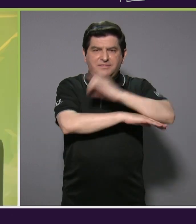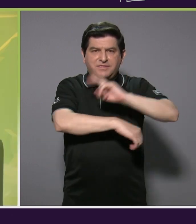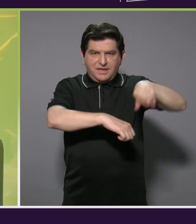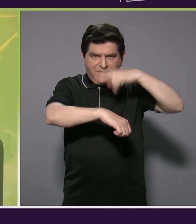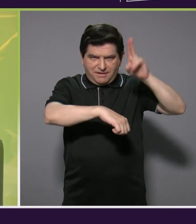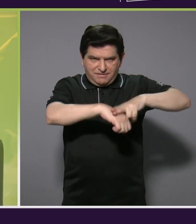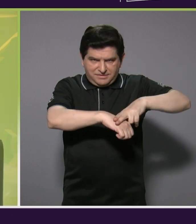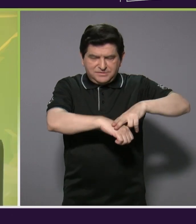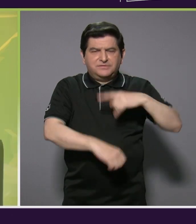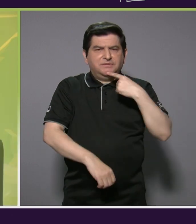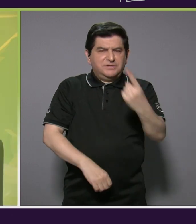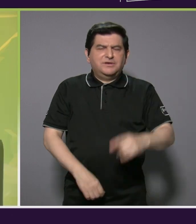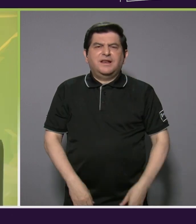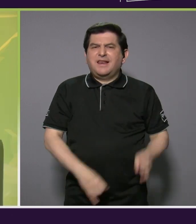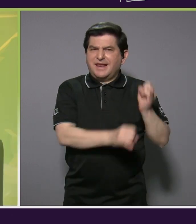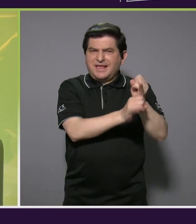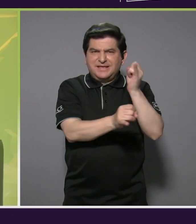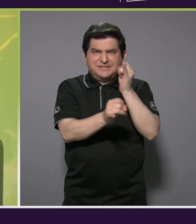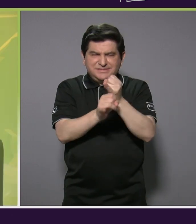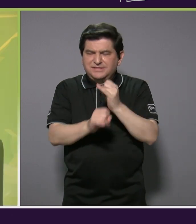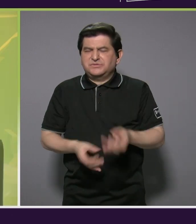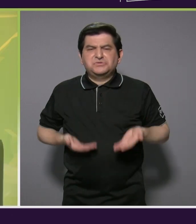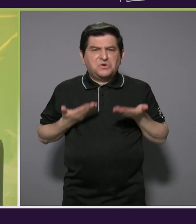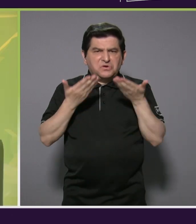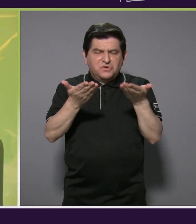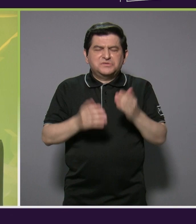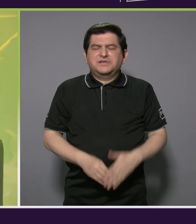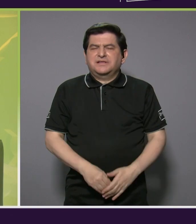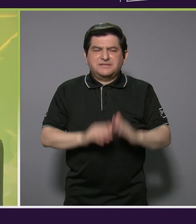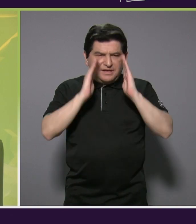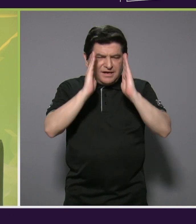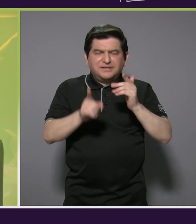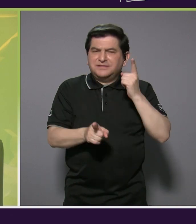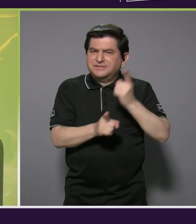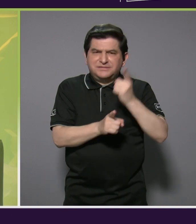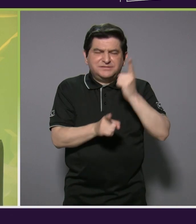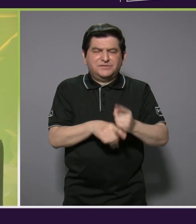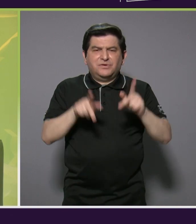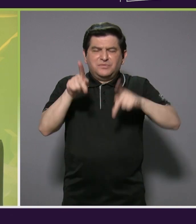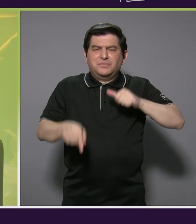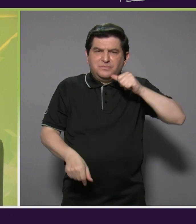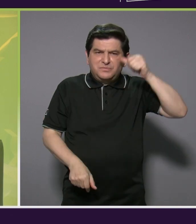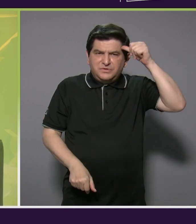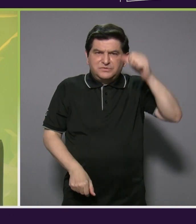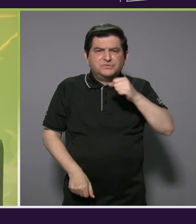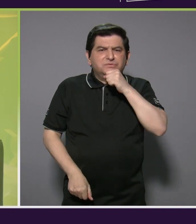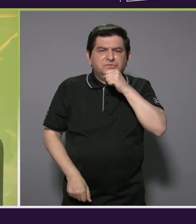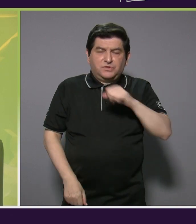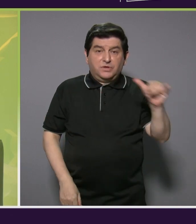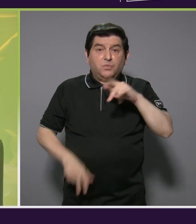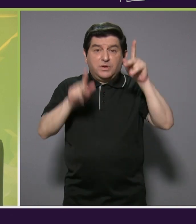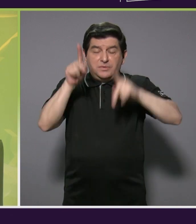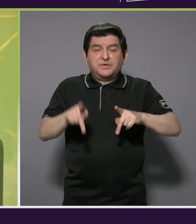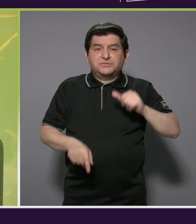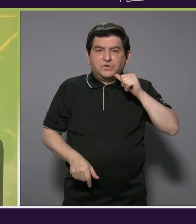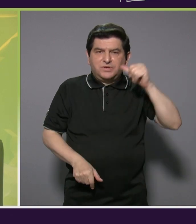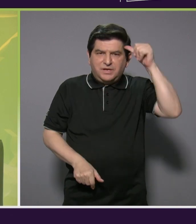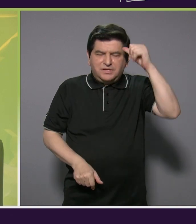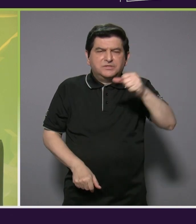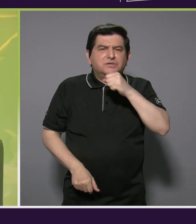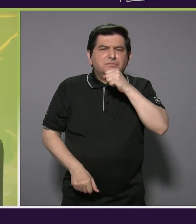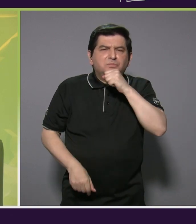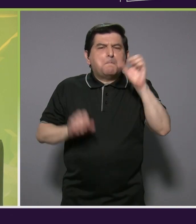indica, ¿verdad? En las instituciones que no se les brinda el trato adecuado a las personas adultas mayores, eso también las personas adultas mayores